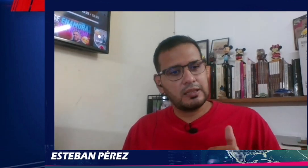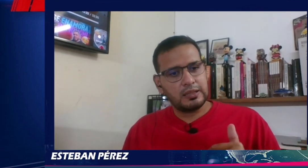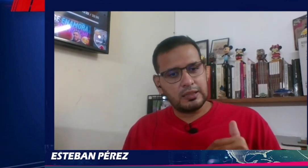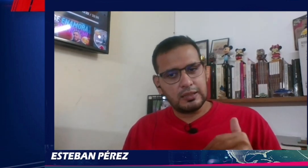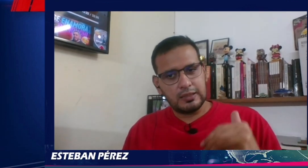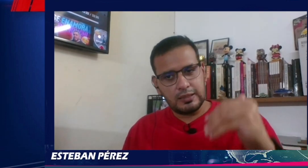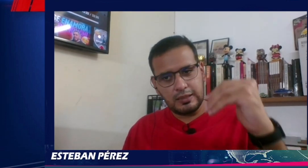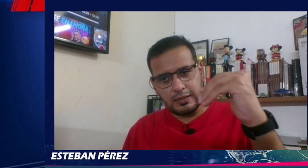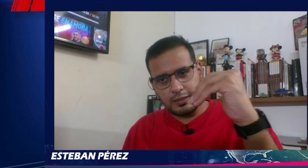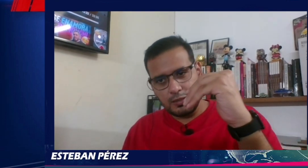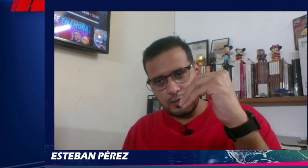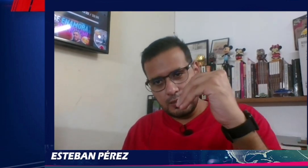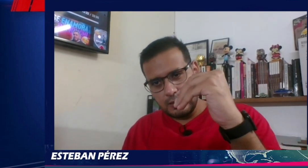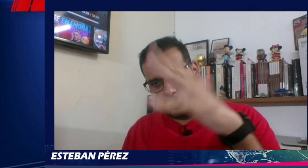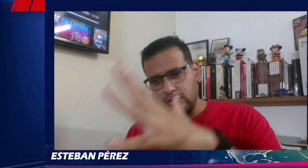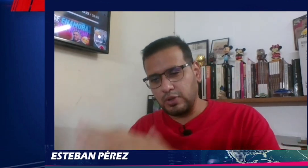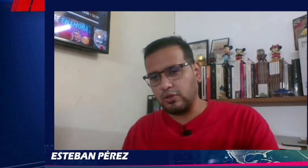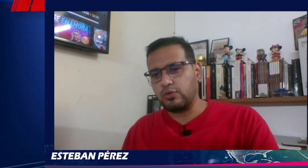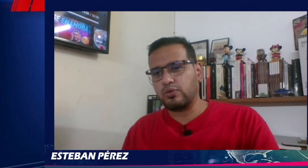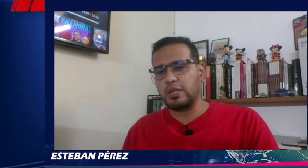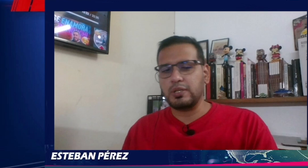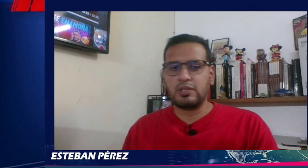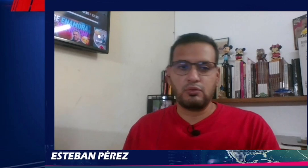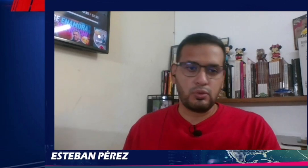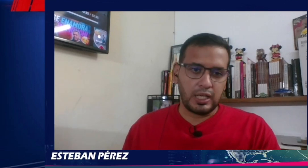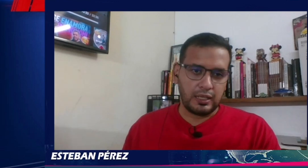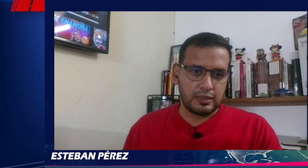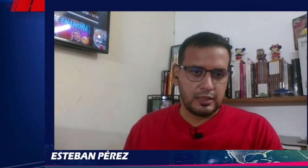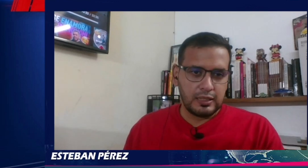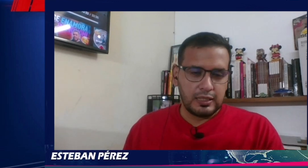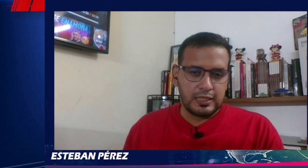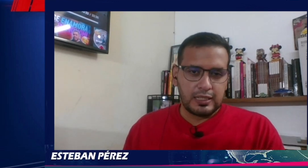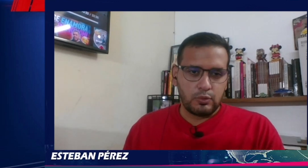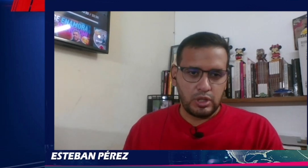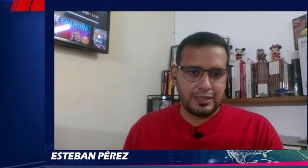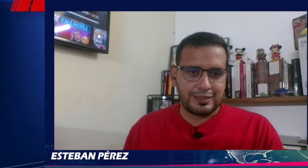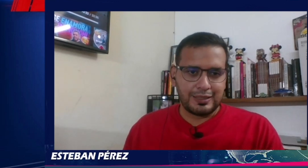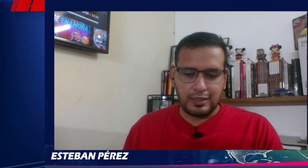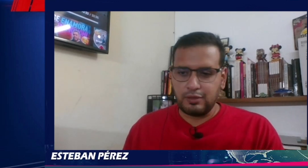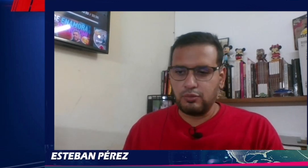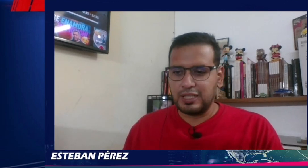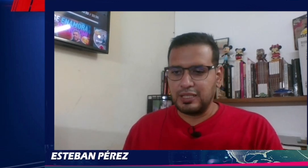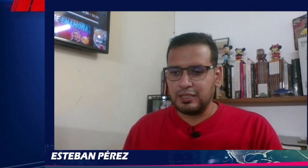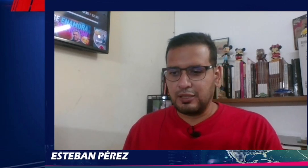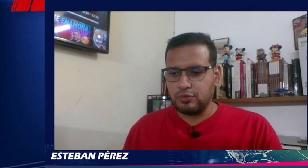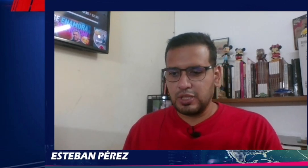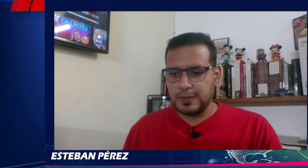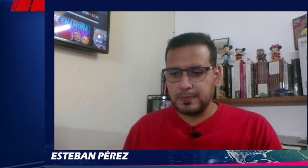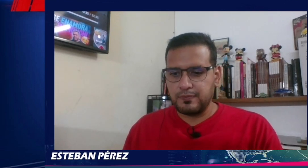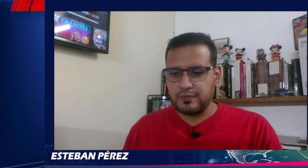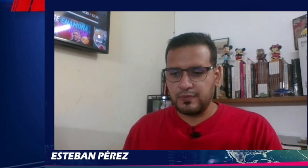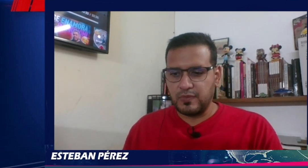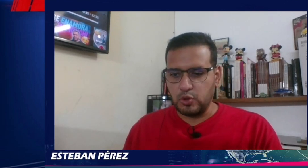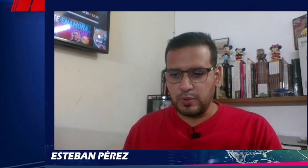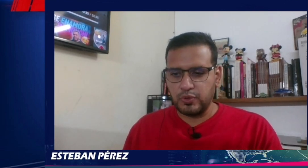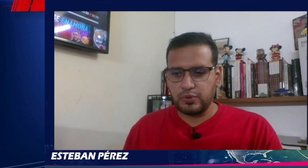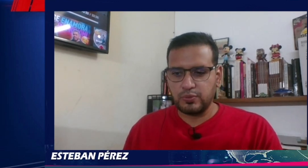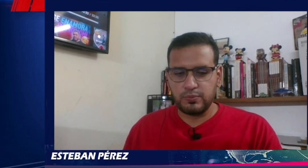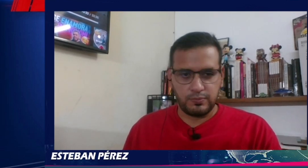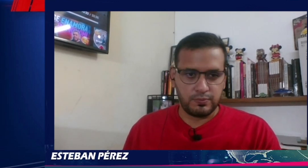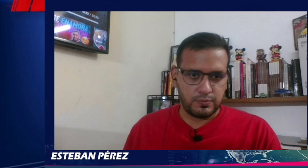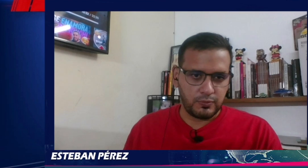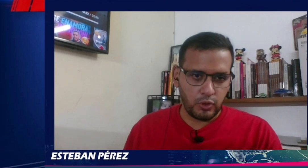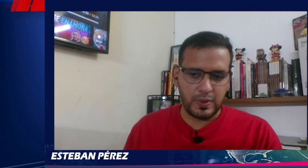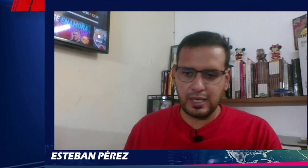compartida y sobre todo suscribiéndose a nuestro canal. Cuídense, que tengan una excelente noche. Nos